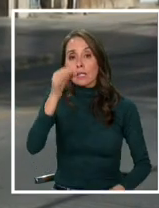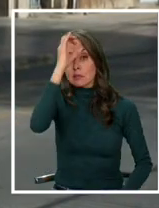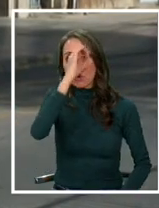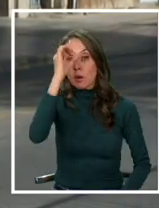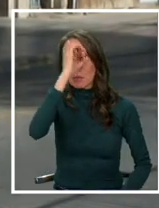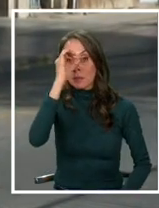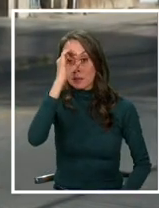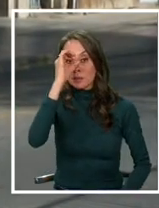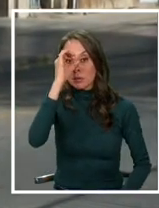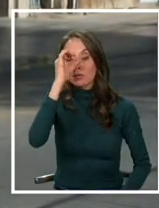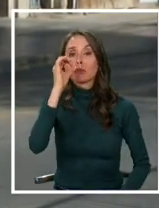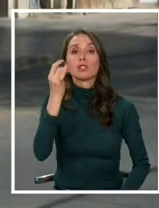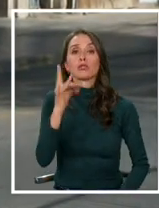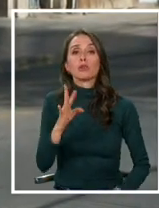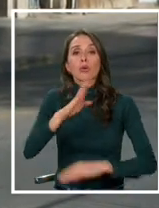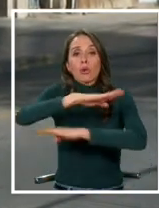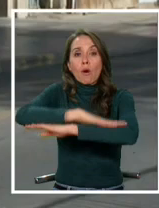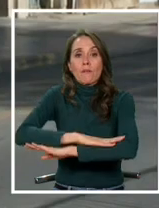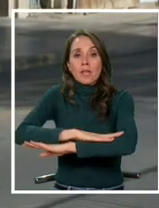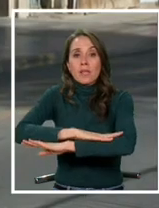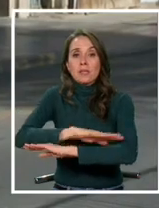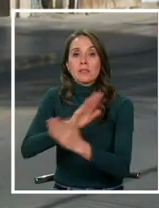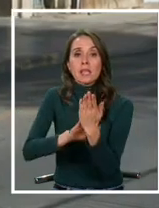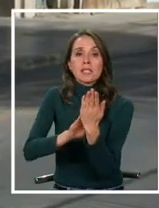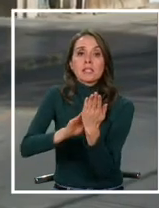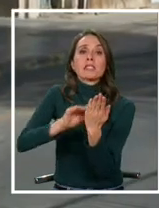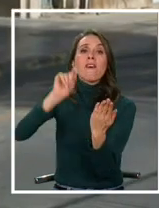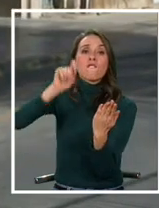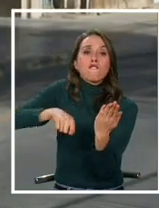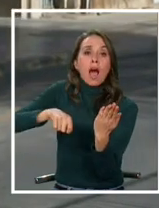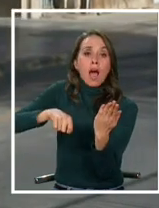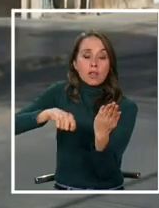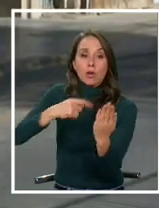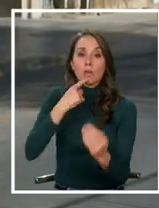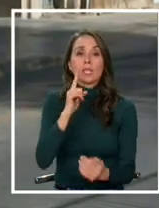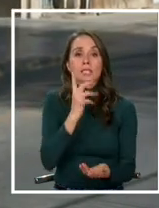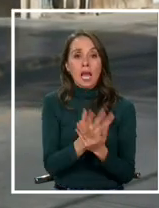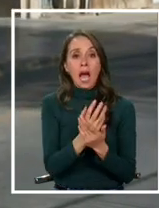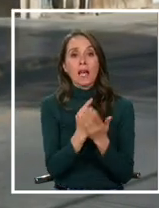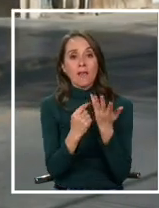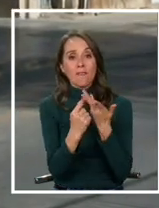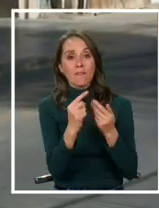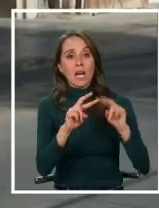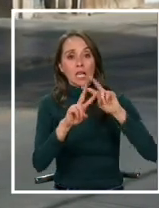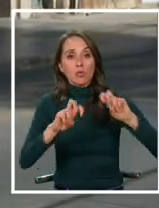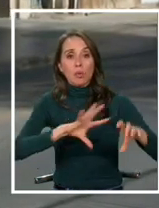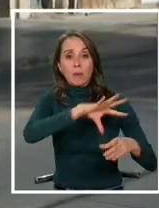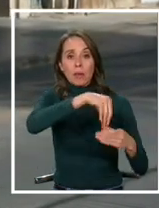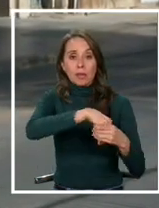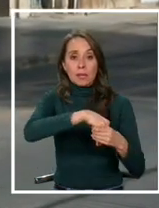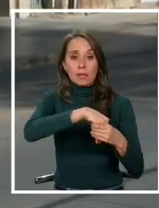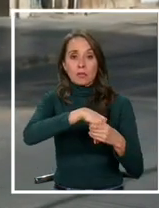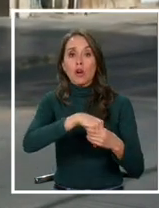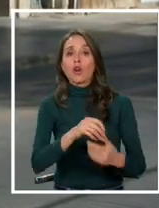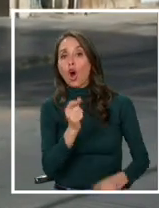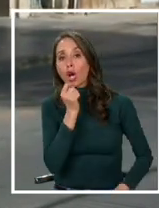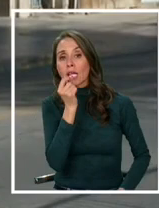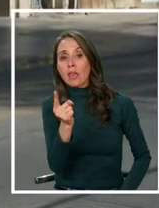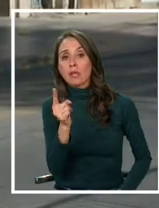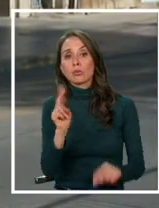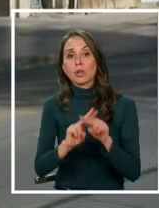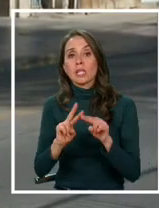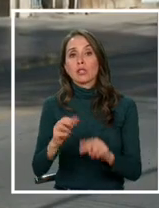comentarios y que se limitarán a acatar el fallo Por otra parte se Indicó que Existen varios sumarios en curso acerca de las denuncias que